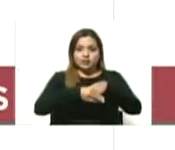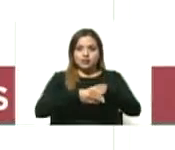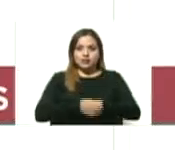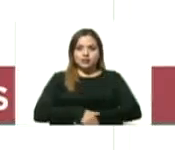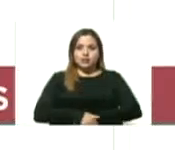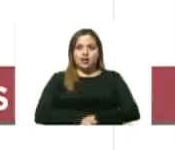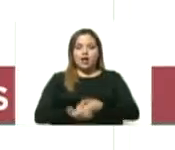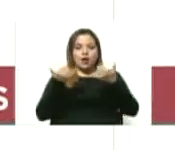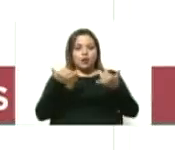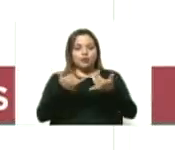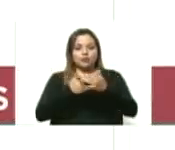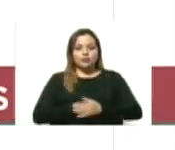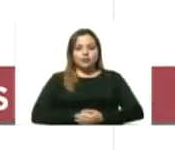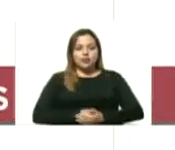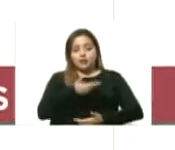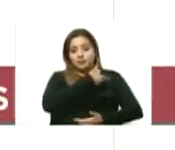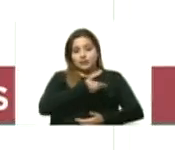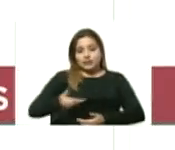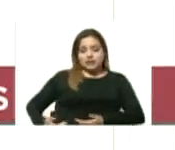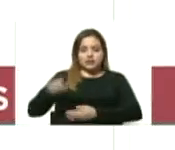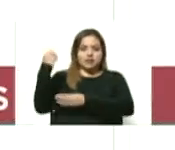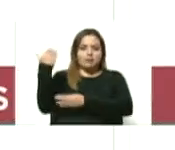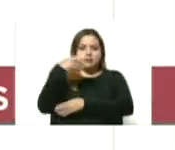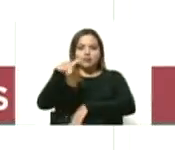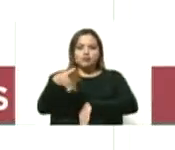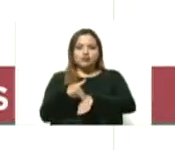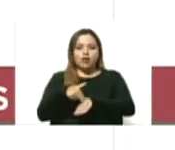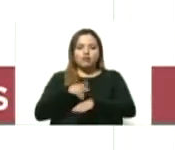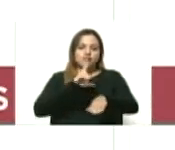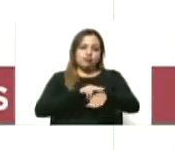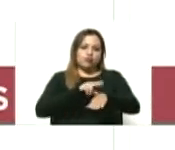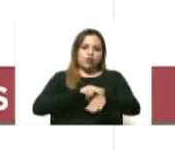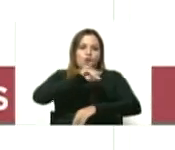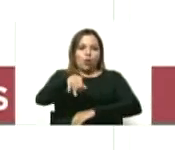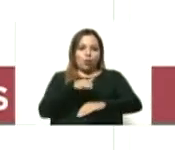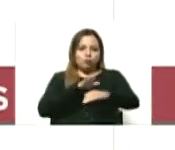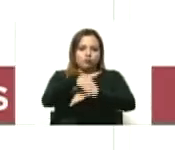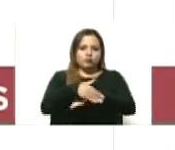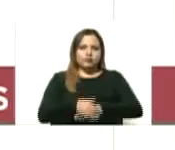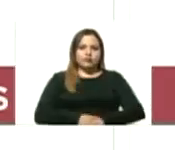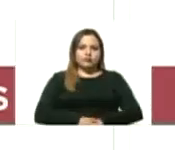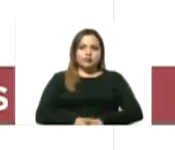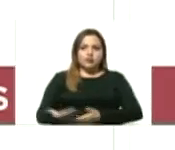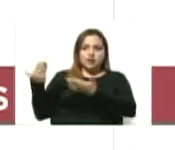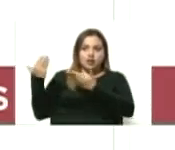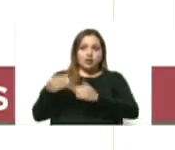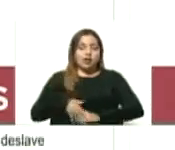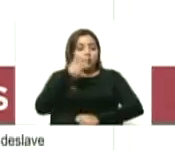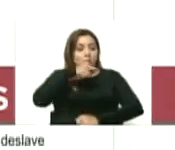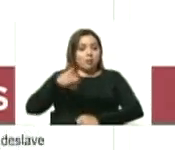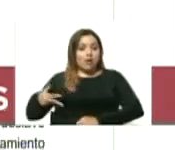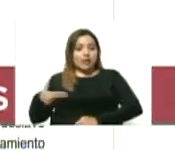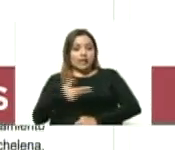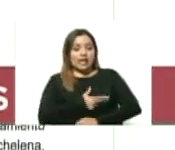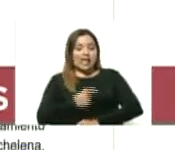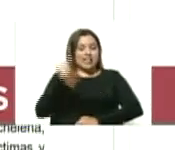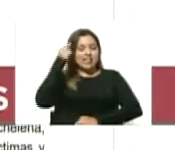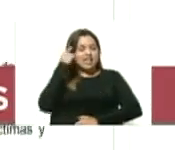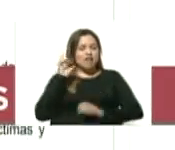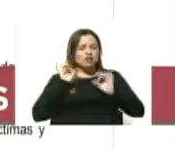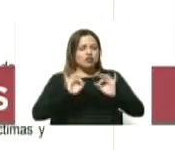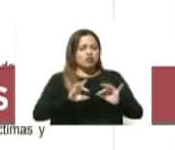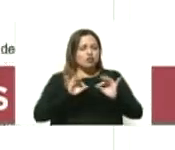cuenta del presidente del Parlamento venezolano, el doctor Jorge Rodríguez, con el pueblo de las Tejerías en estos días de dolor,